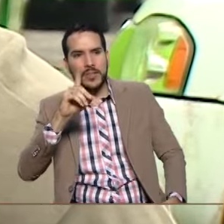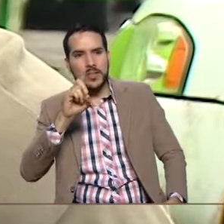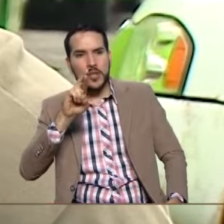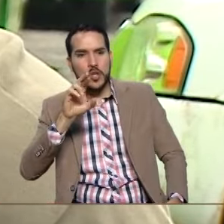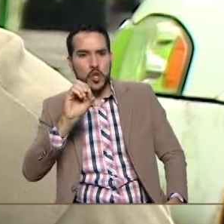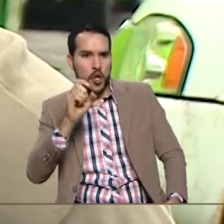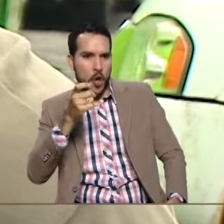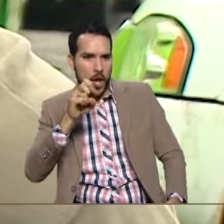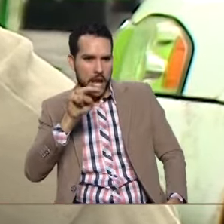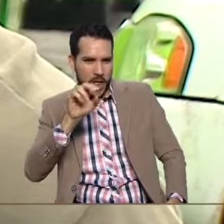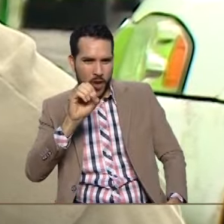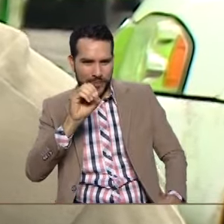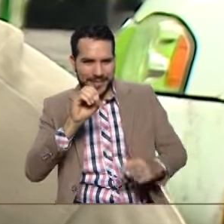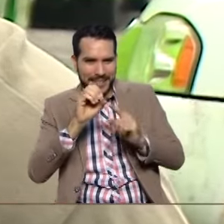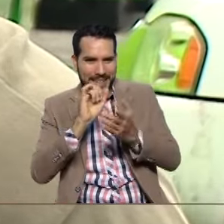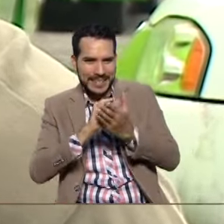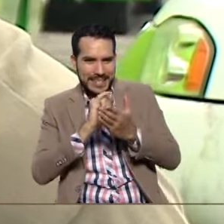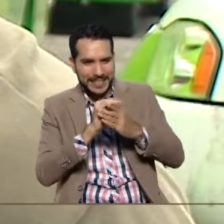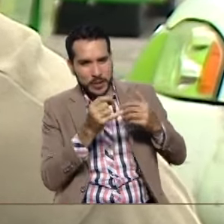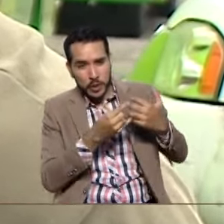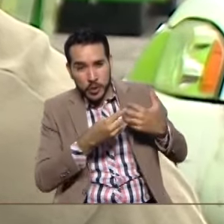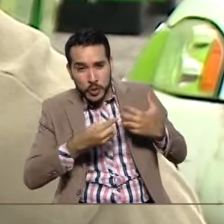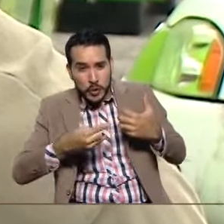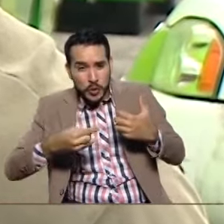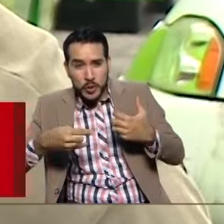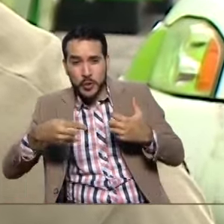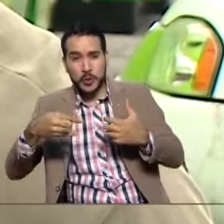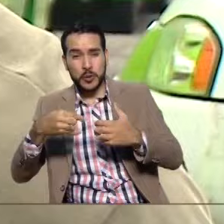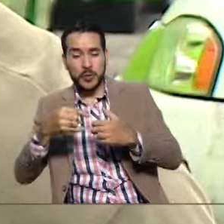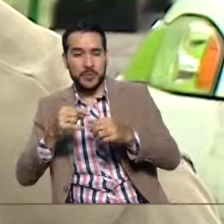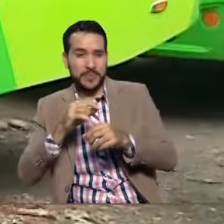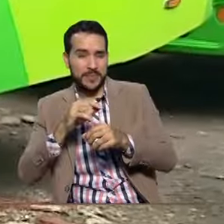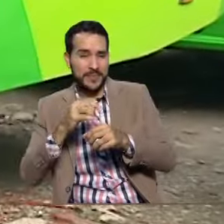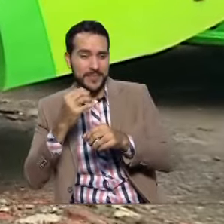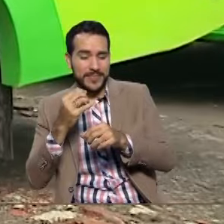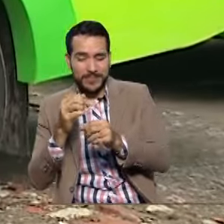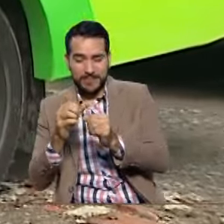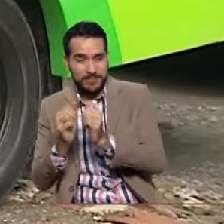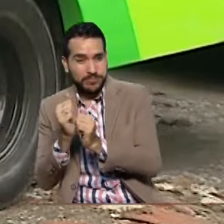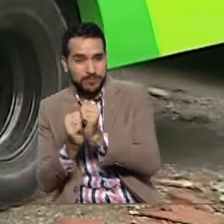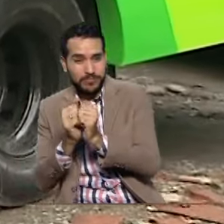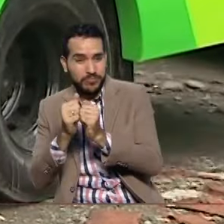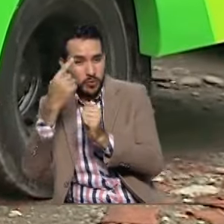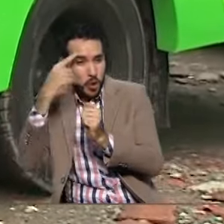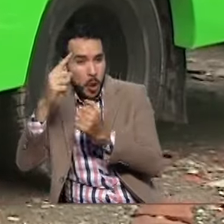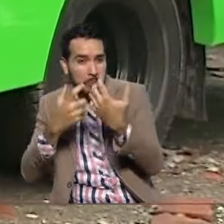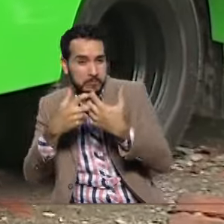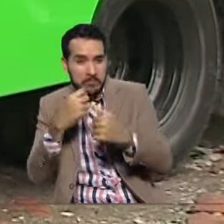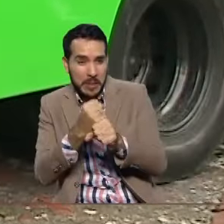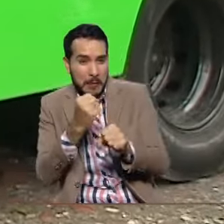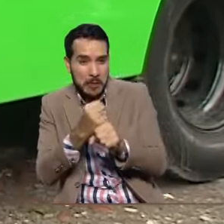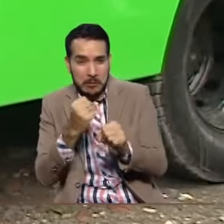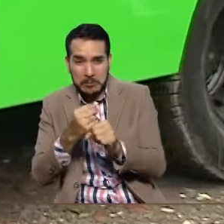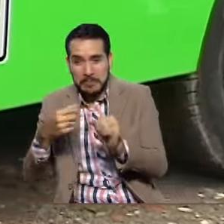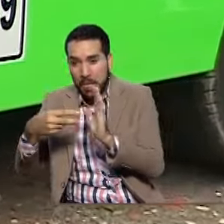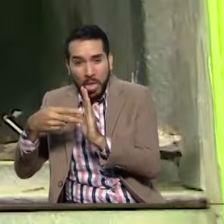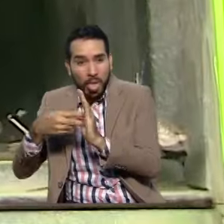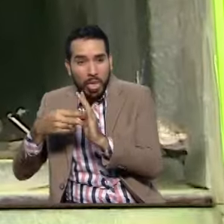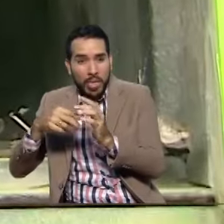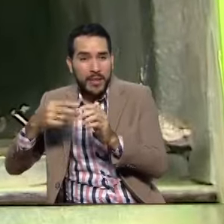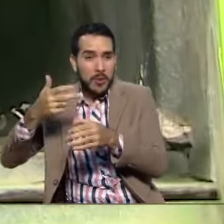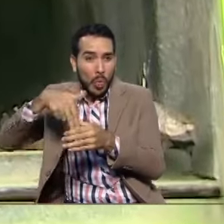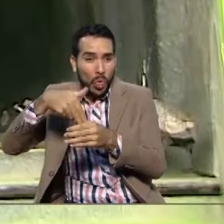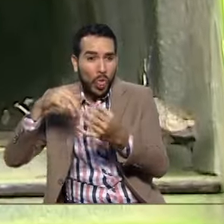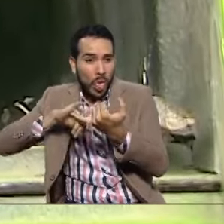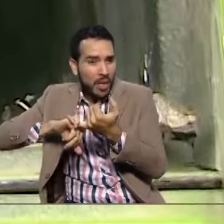gas, va directamente al sistema de admisión del motor. Un sistema sostenible y